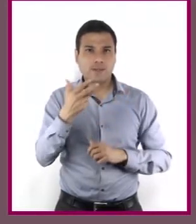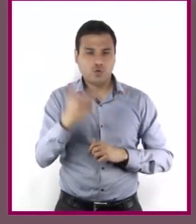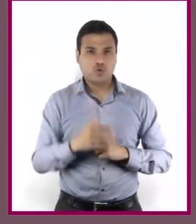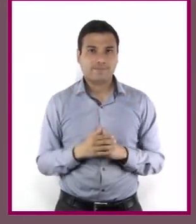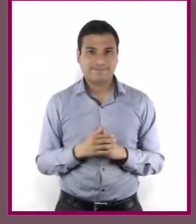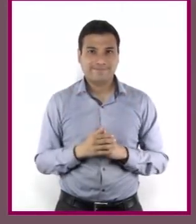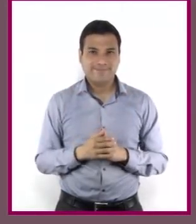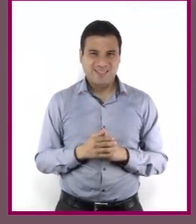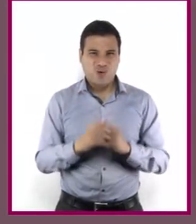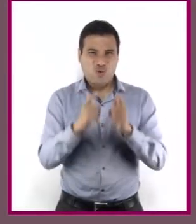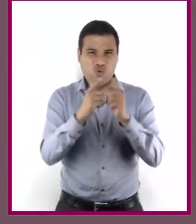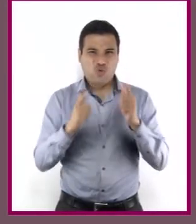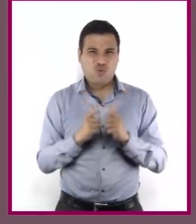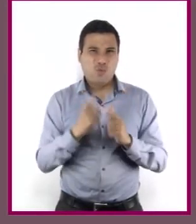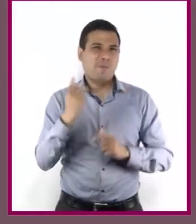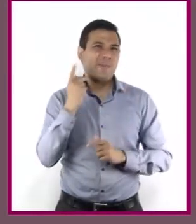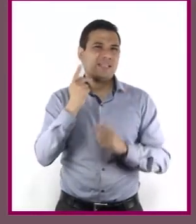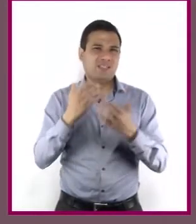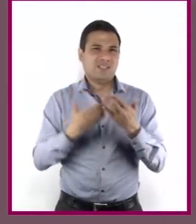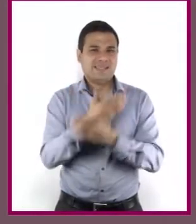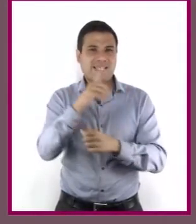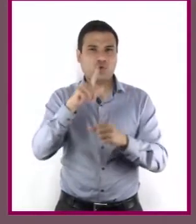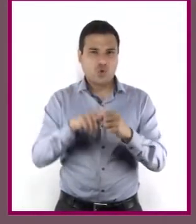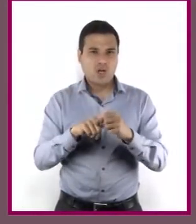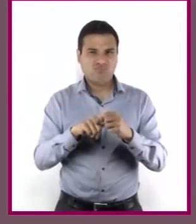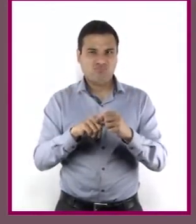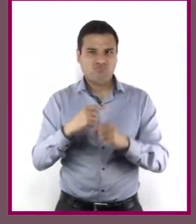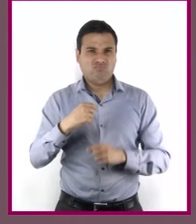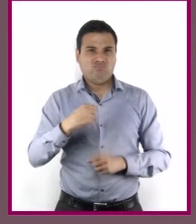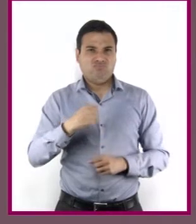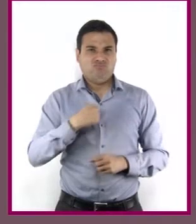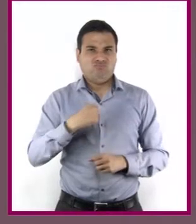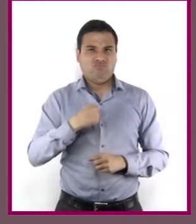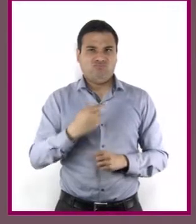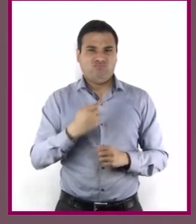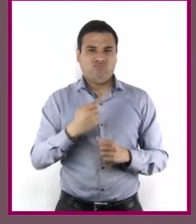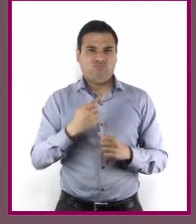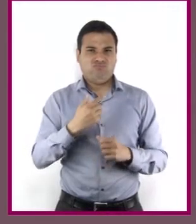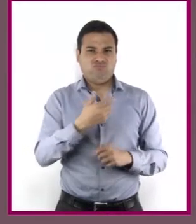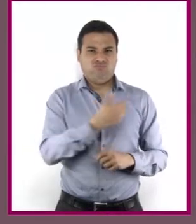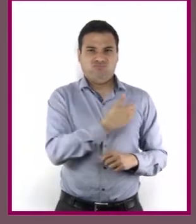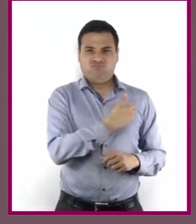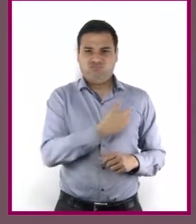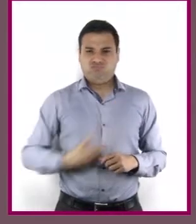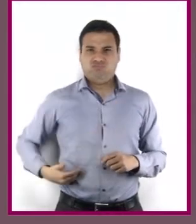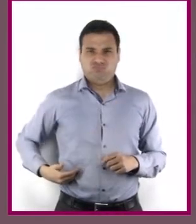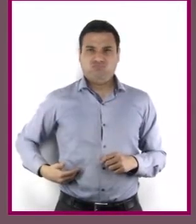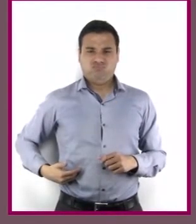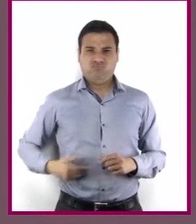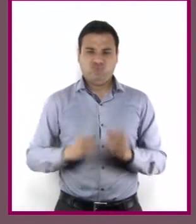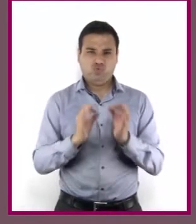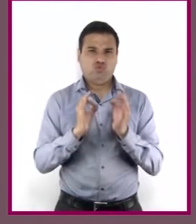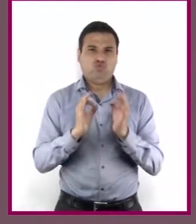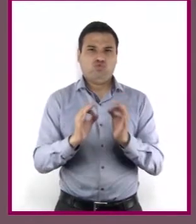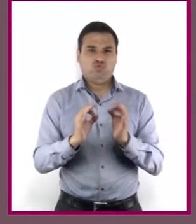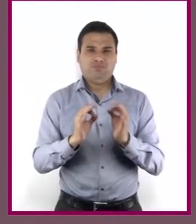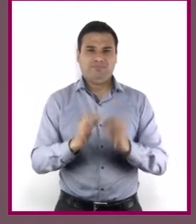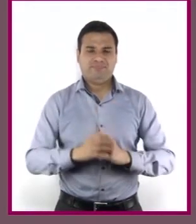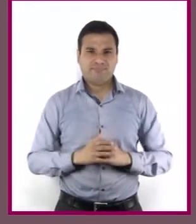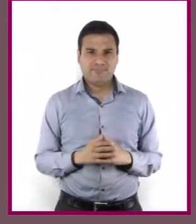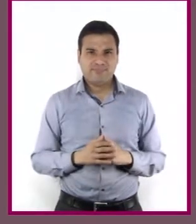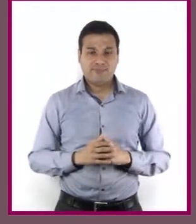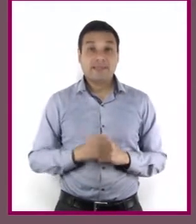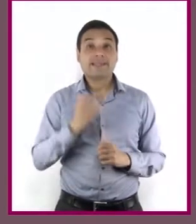el Partido Nacional asumió el poder impulsado por los descendientes de los colonos europeos, que